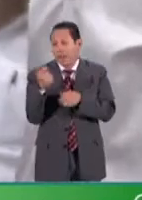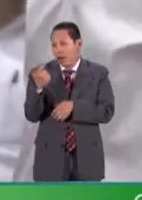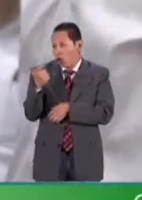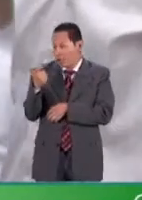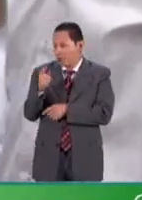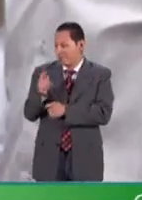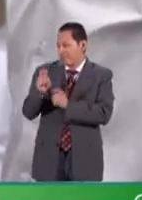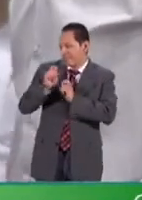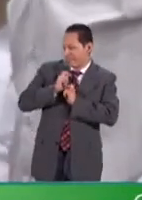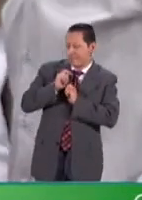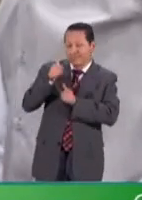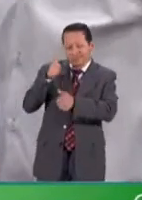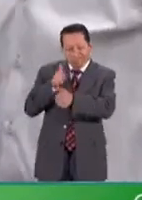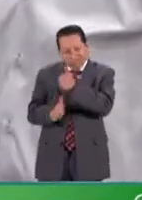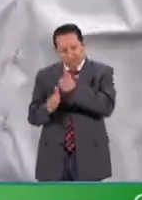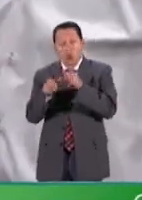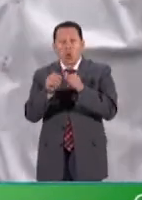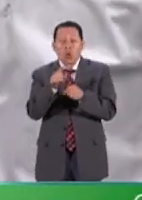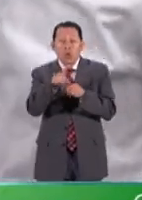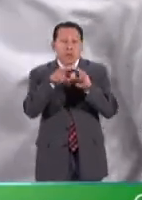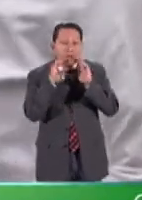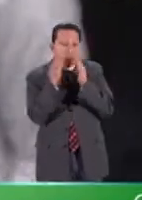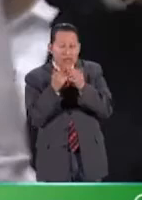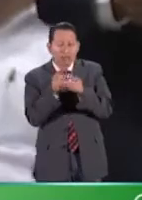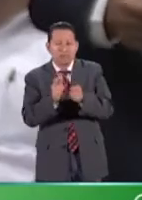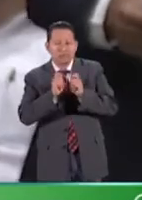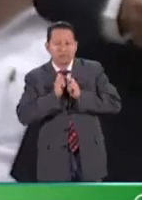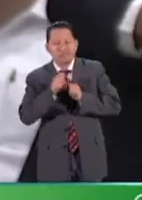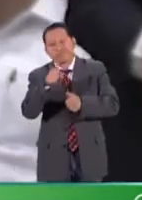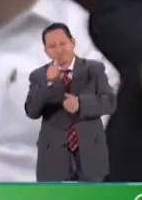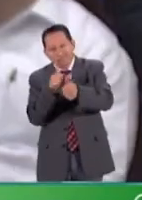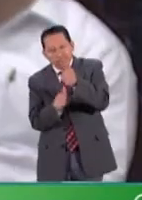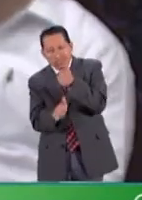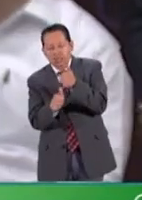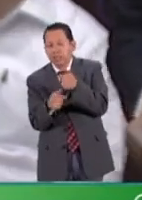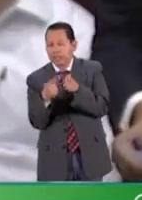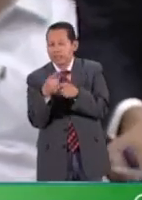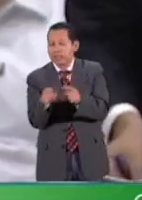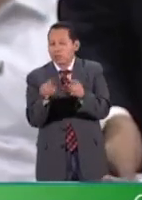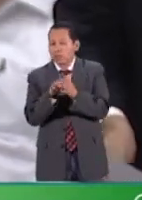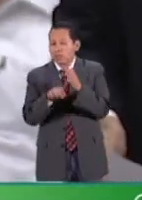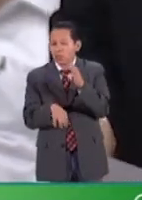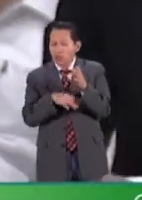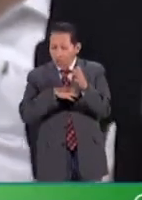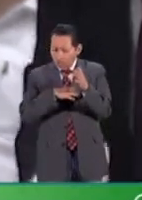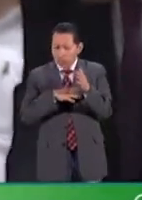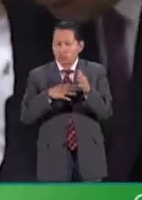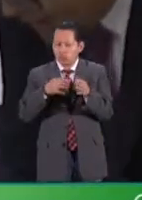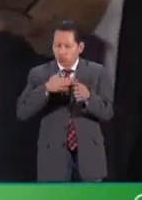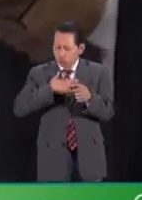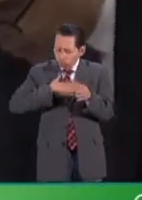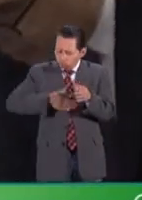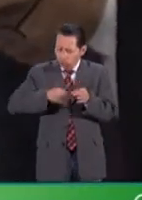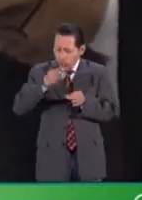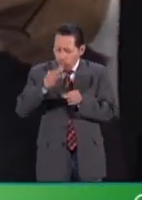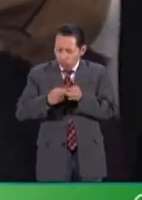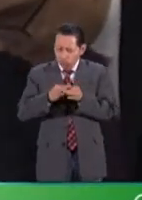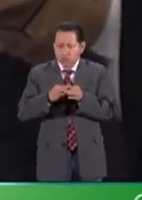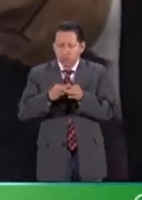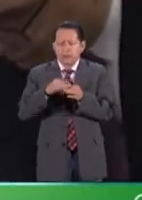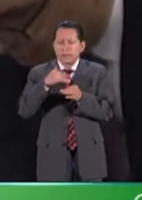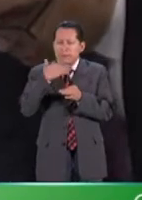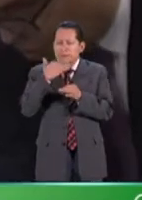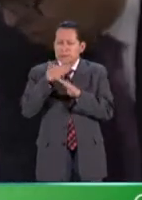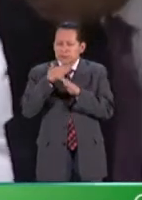al poder criminal. Si fuera una reforma de justicia y contra la impunidad, habrían convocado